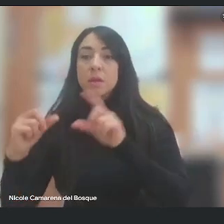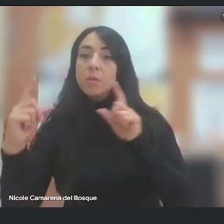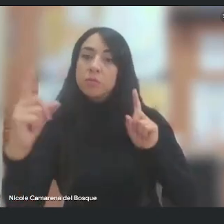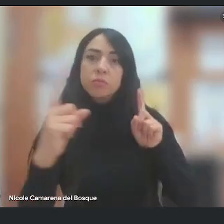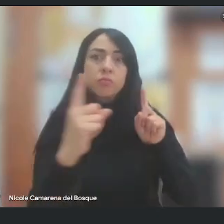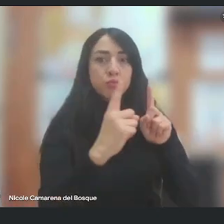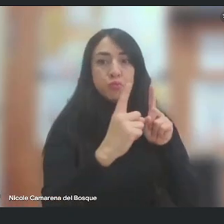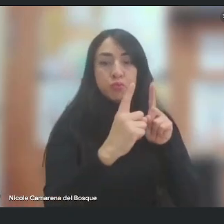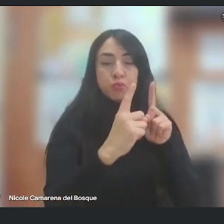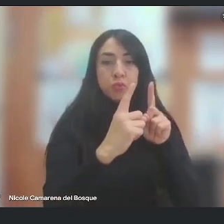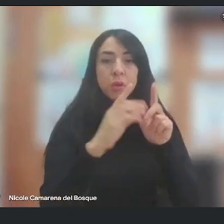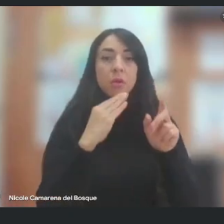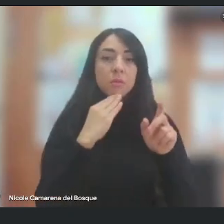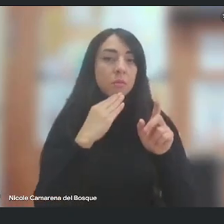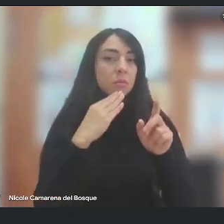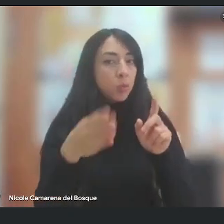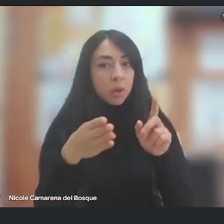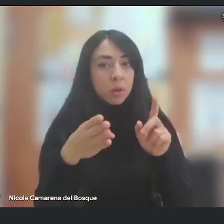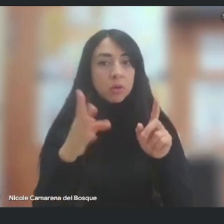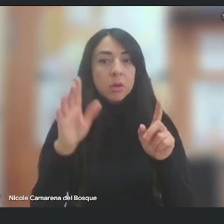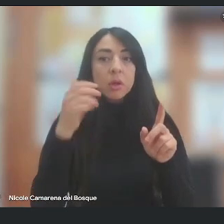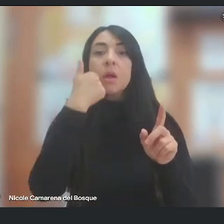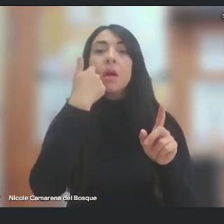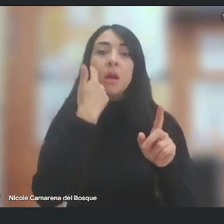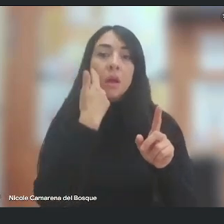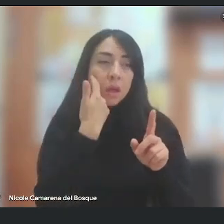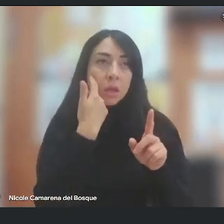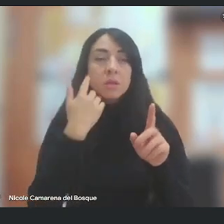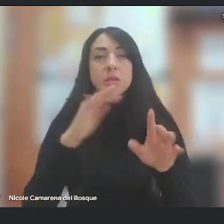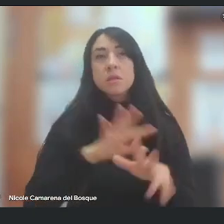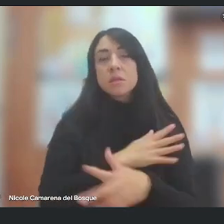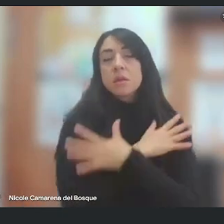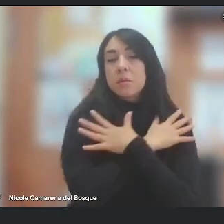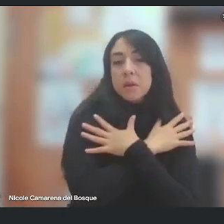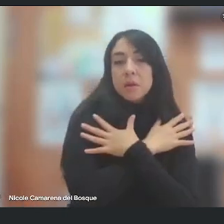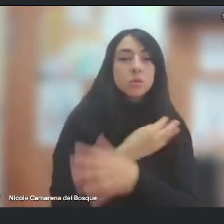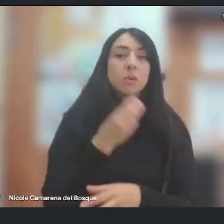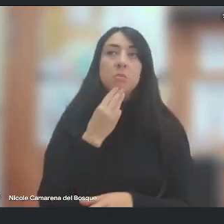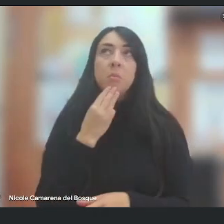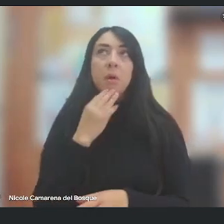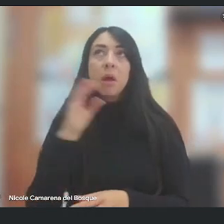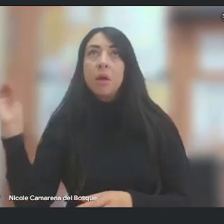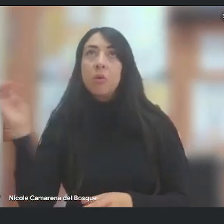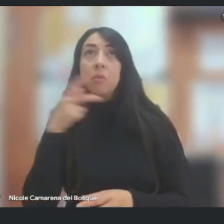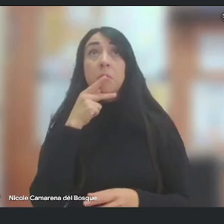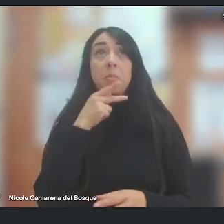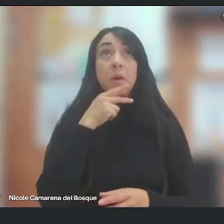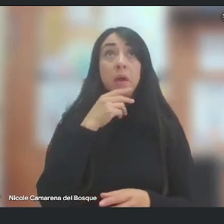que son niños eternos, que no les interesa la sexualidad, que son personas